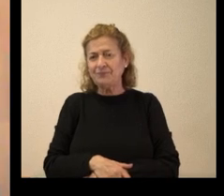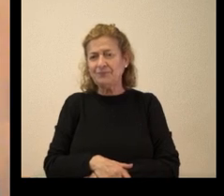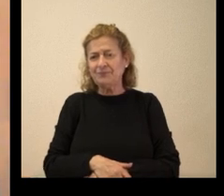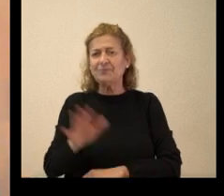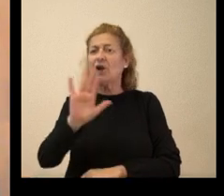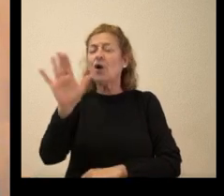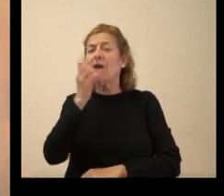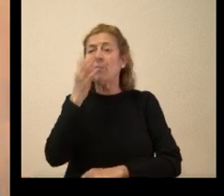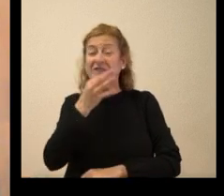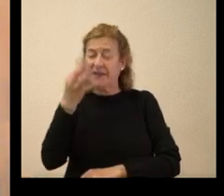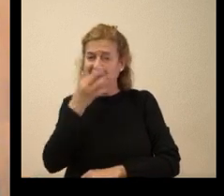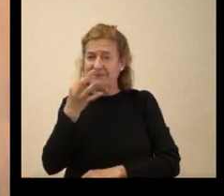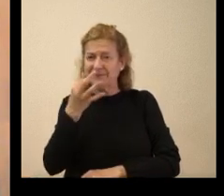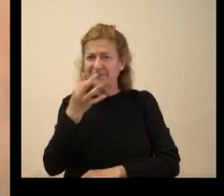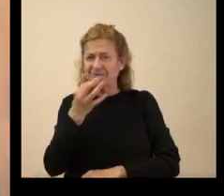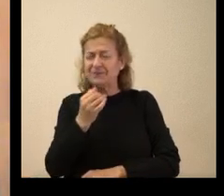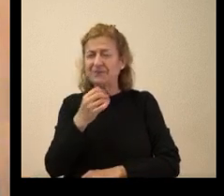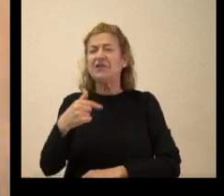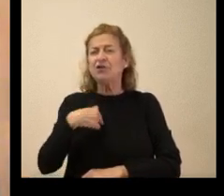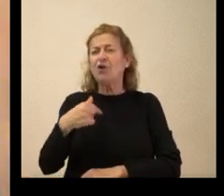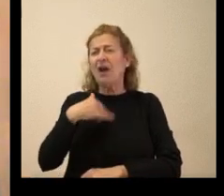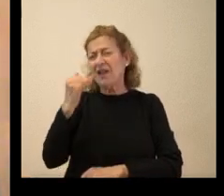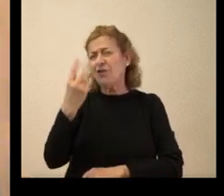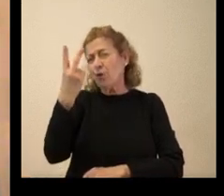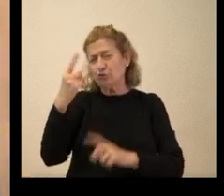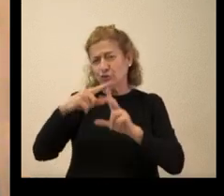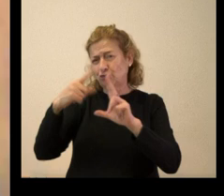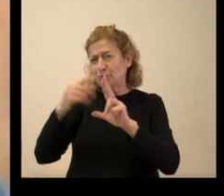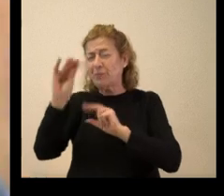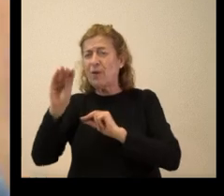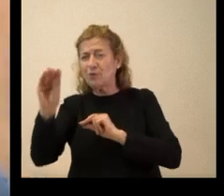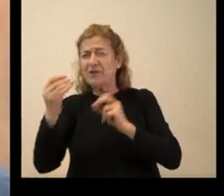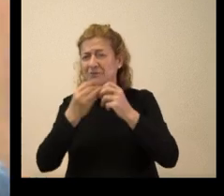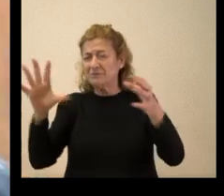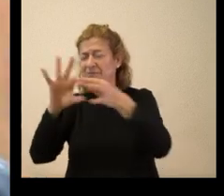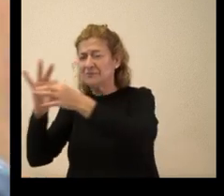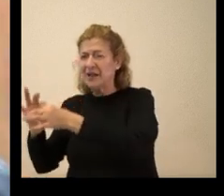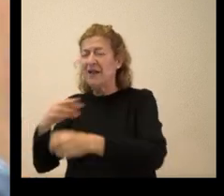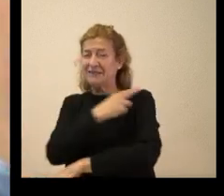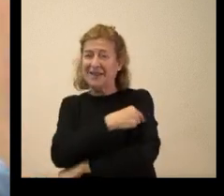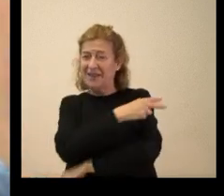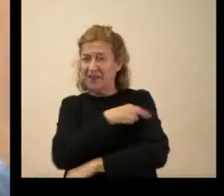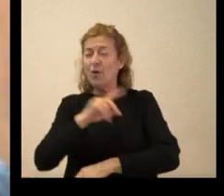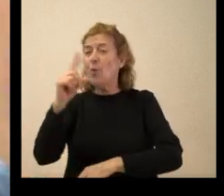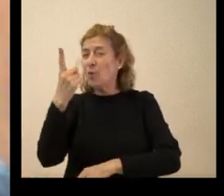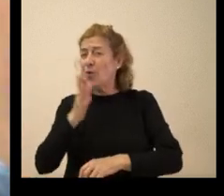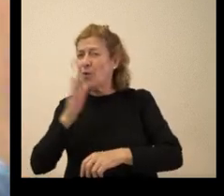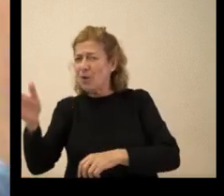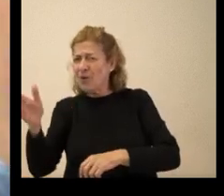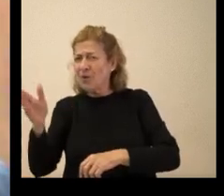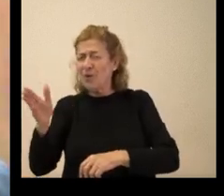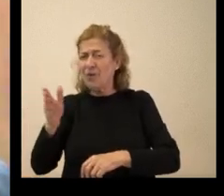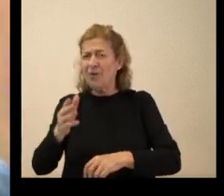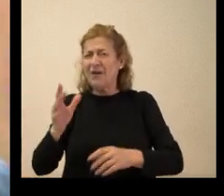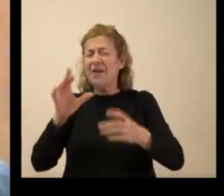Hola Buenas tardes Yo tenía dos preguntas relacionadas con el ámbito sanitario por un lado de la lista de